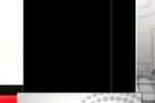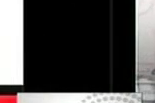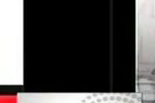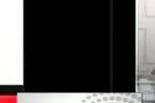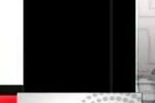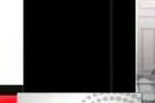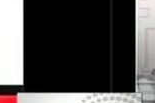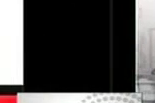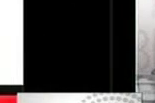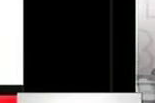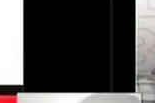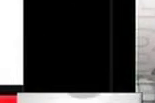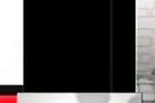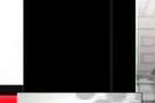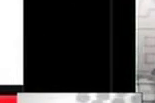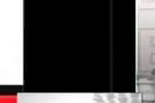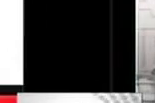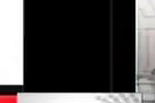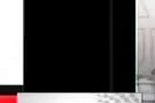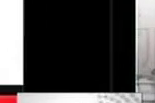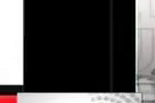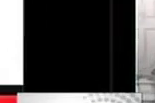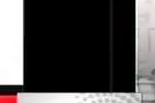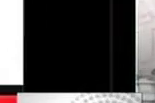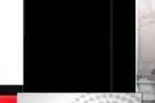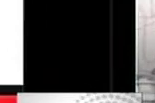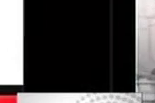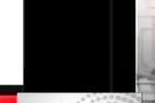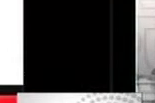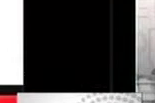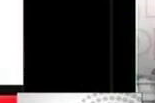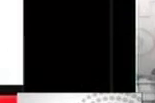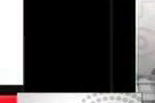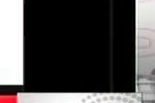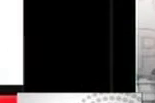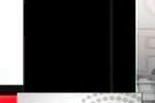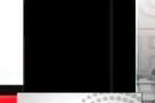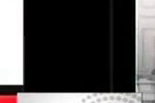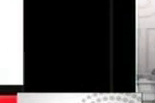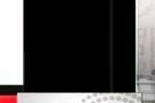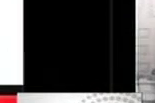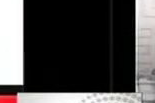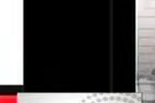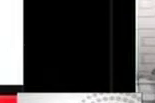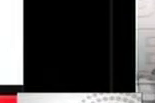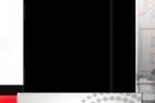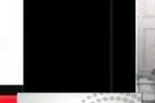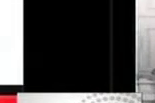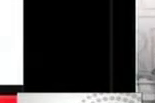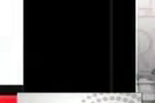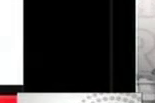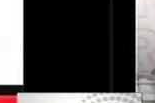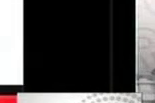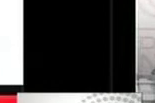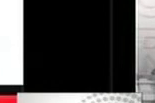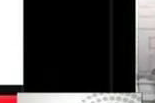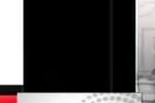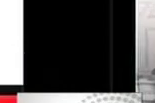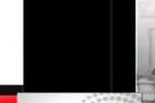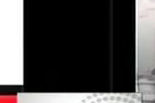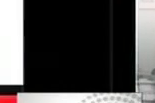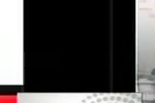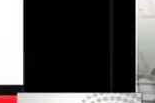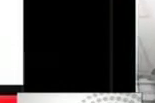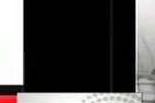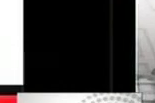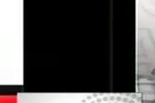que tenemos que realizar y mejorar aquí, porque esto realmente es lo que, ¿no? Toda la parte tecnológica creo que es lo que hoy nos